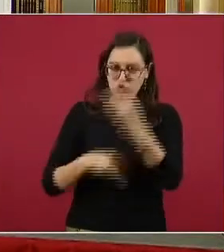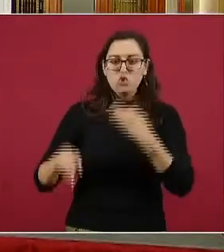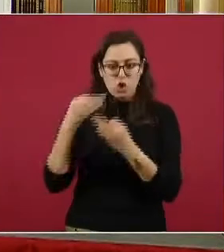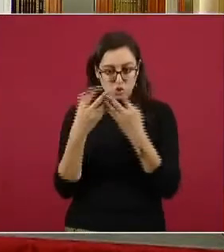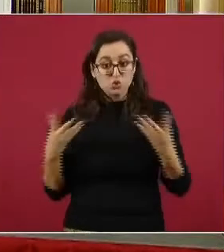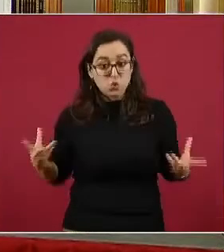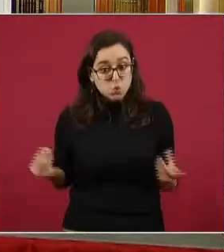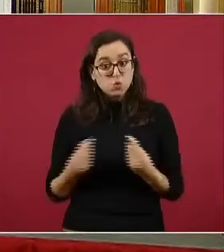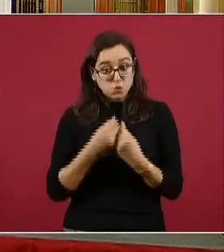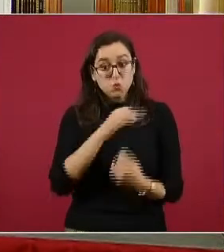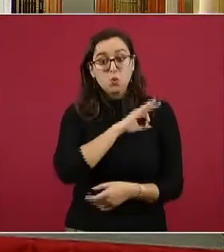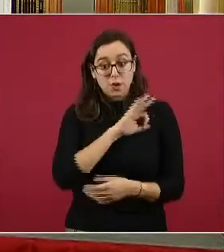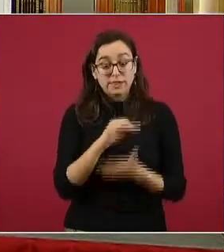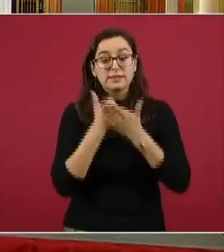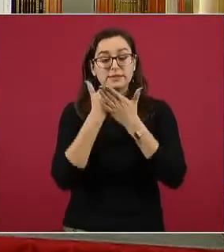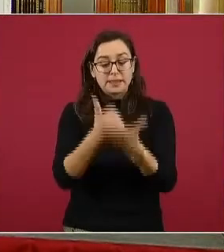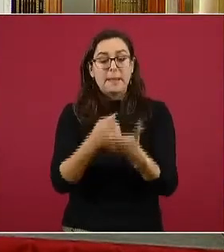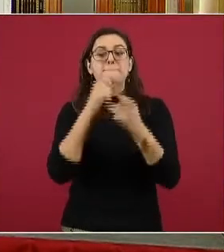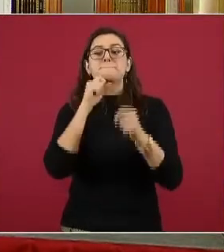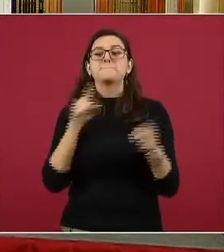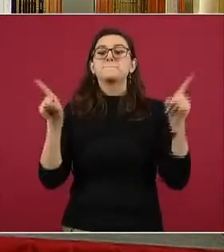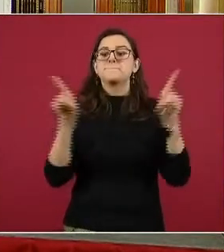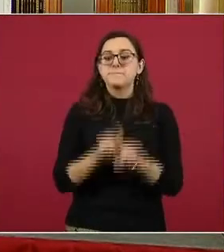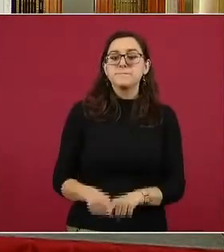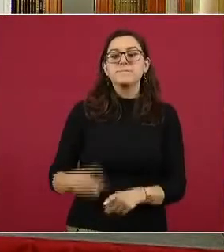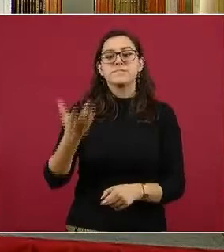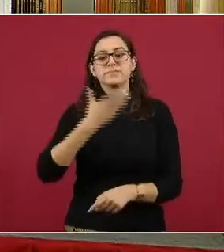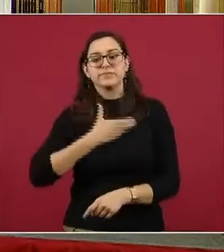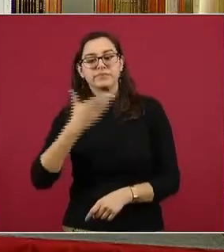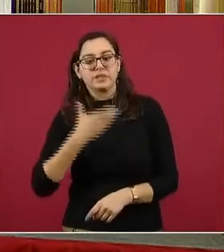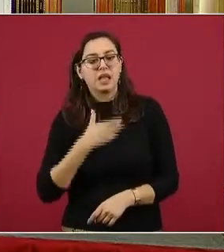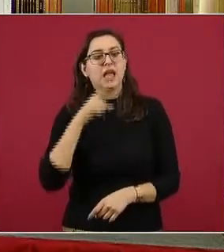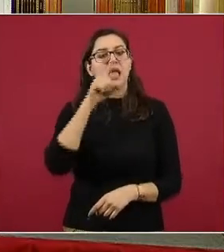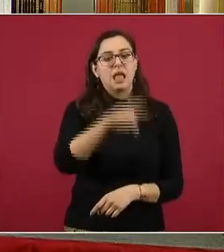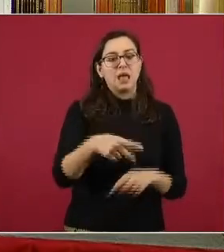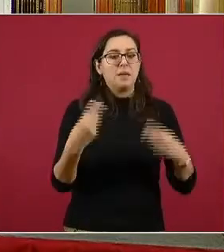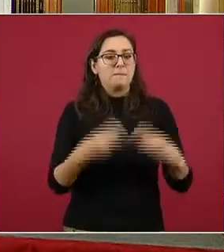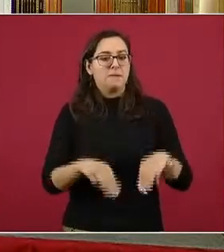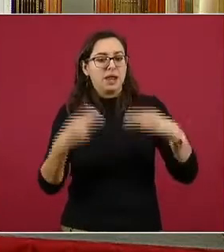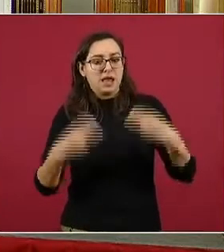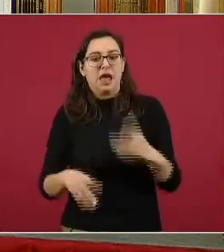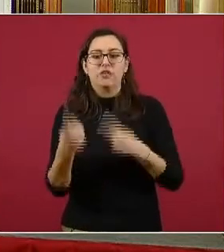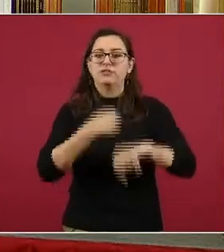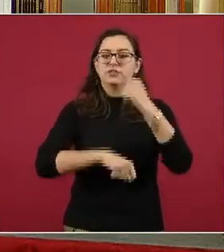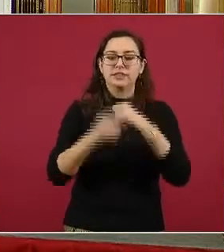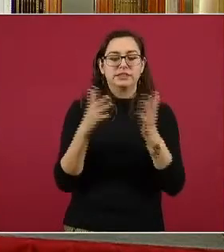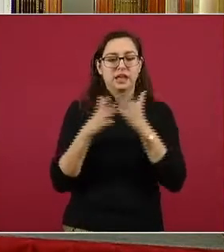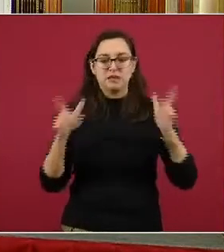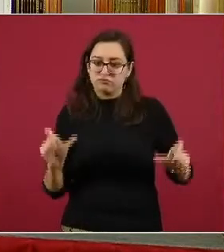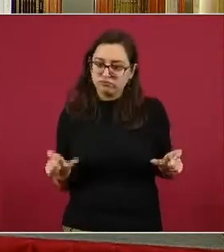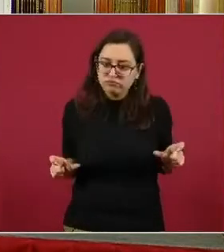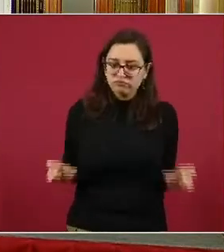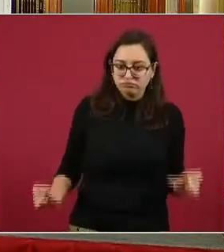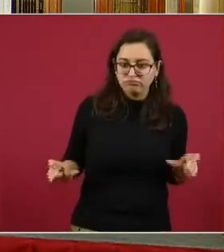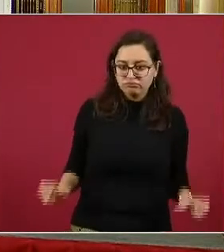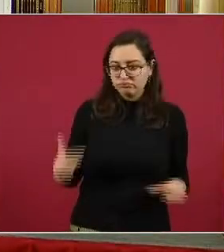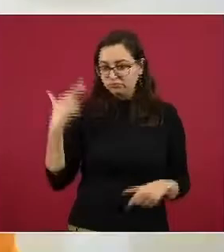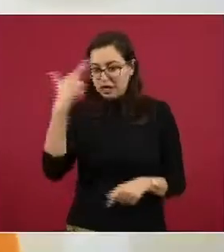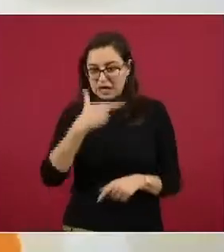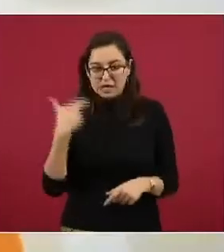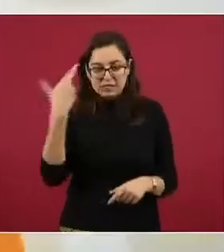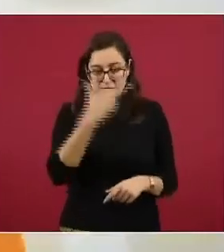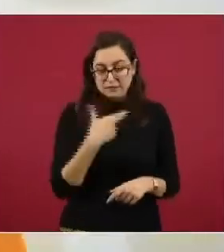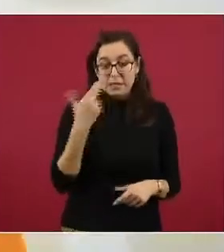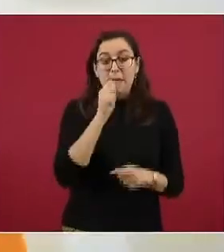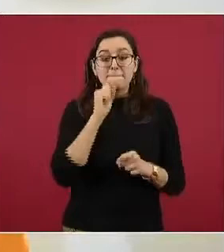filtros dosificadores en el centro histórico, en Central de Abastos, en tiendas, en centros comerciales y también las colonias